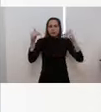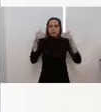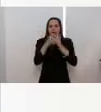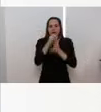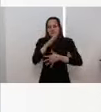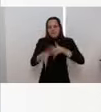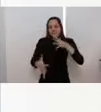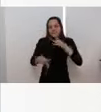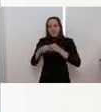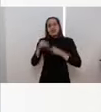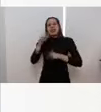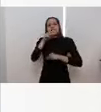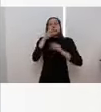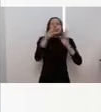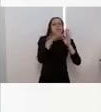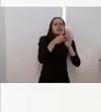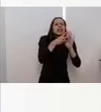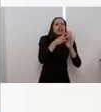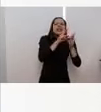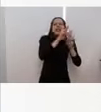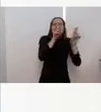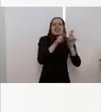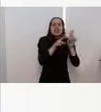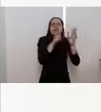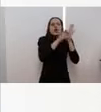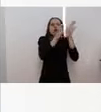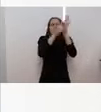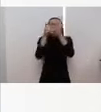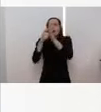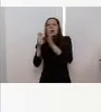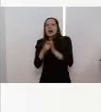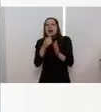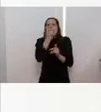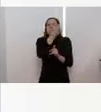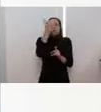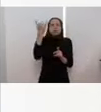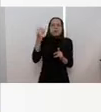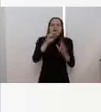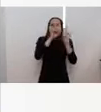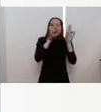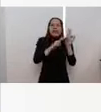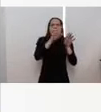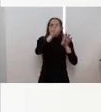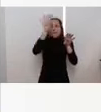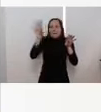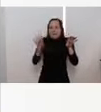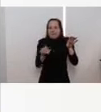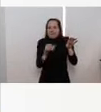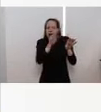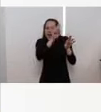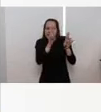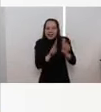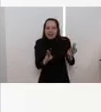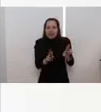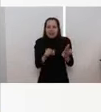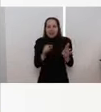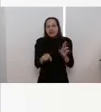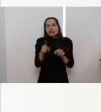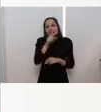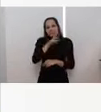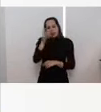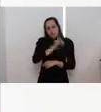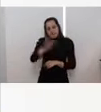de conexión de internet a 2400 puntos y garantizamos de que el edificio principal de nuestro hospital cuente al